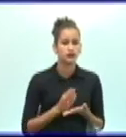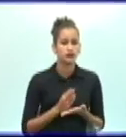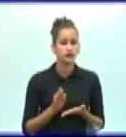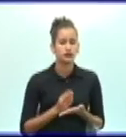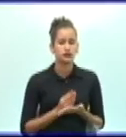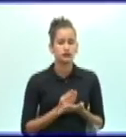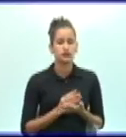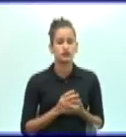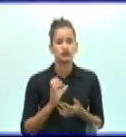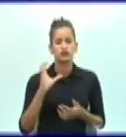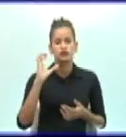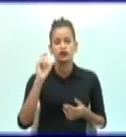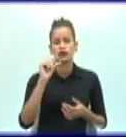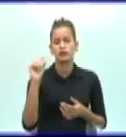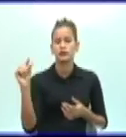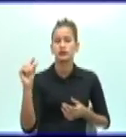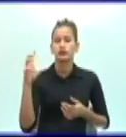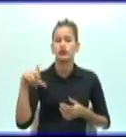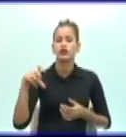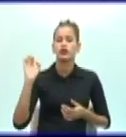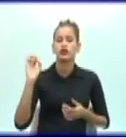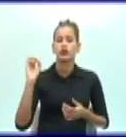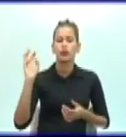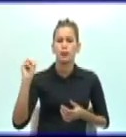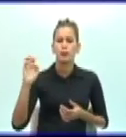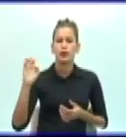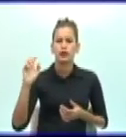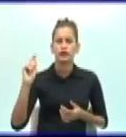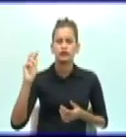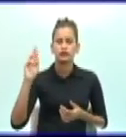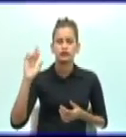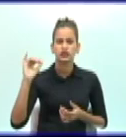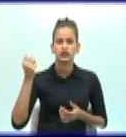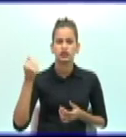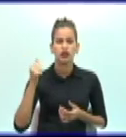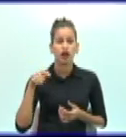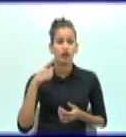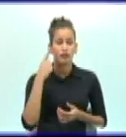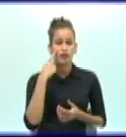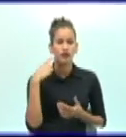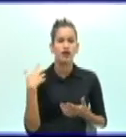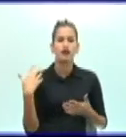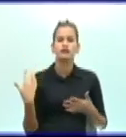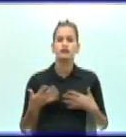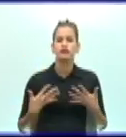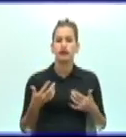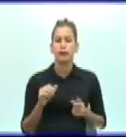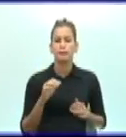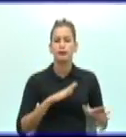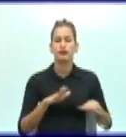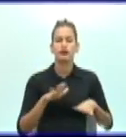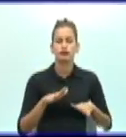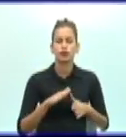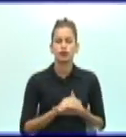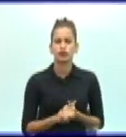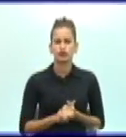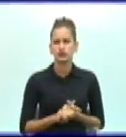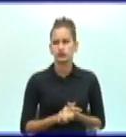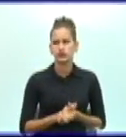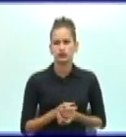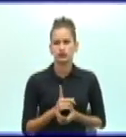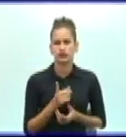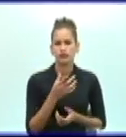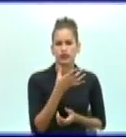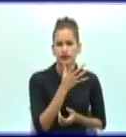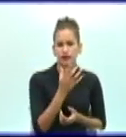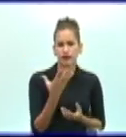en el capítulo de geometría. Allí verán ejercicios preparatorios y no se preocupen, no les parezca que es